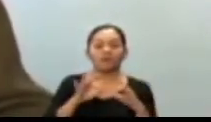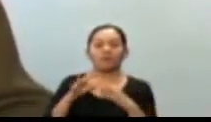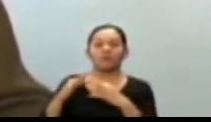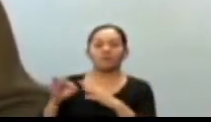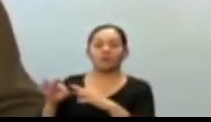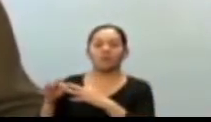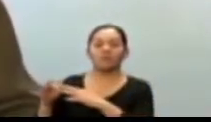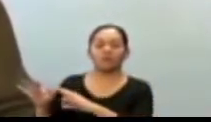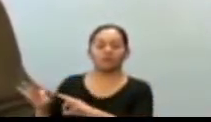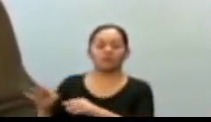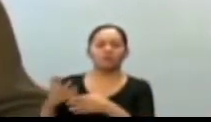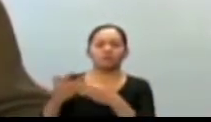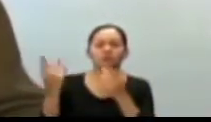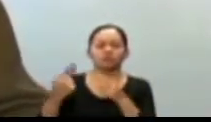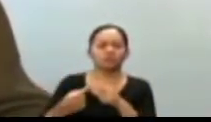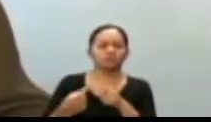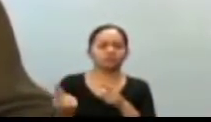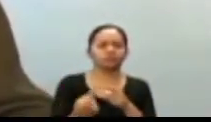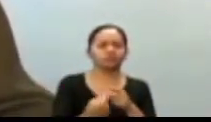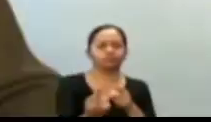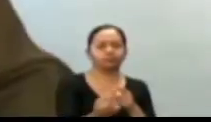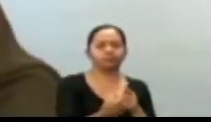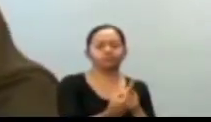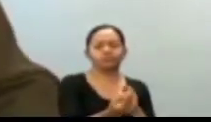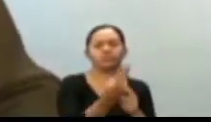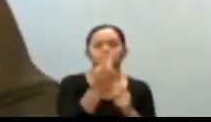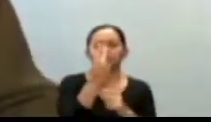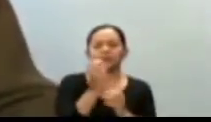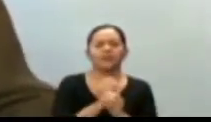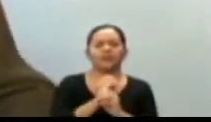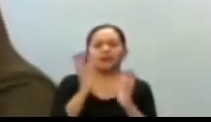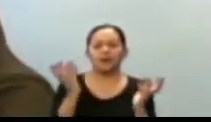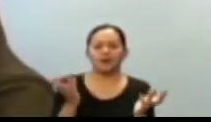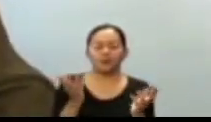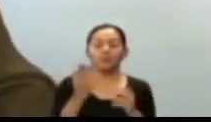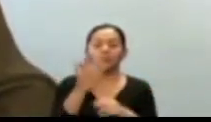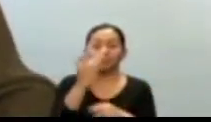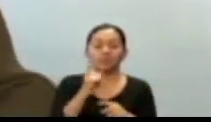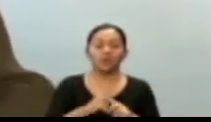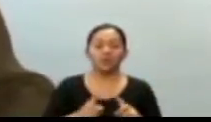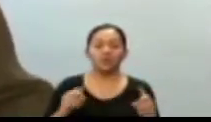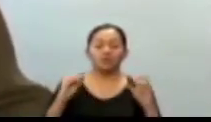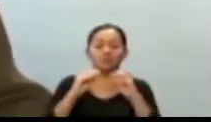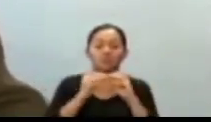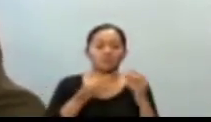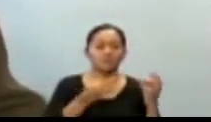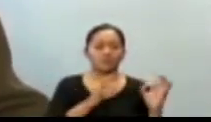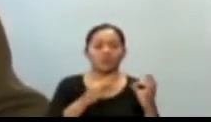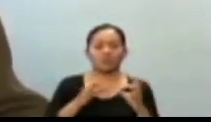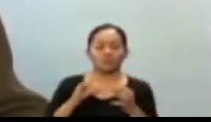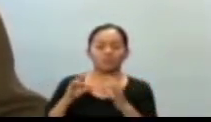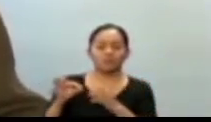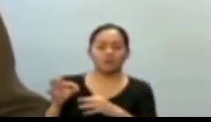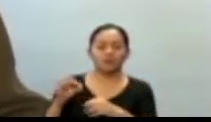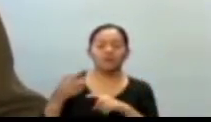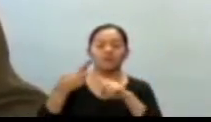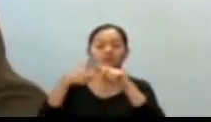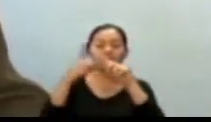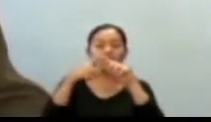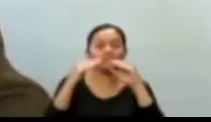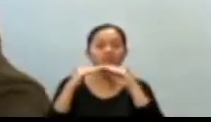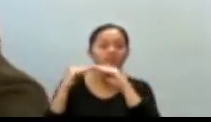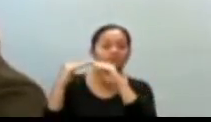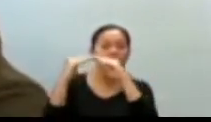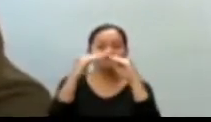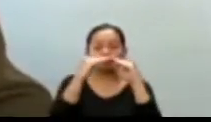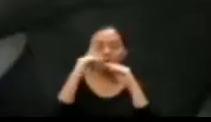siendo atacada, ¿no es cierto?, la tendencia, pero al mismo tiempo sobre la forma en que desde estos diversos niveles de gobierno y